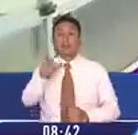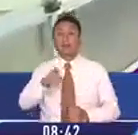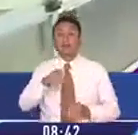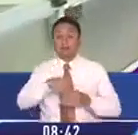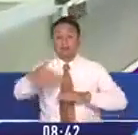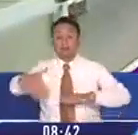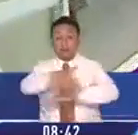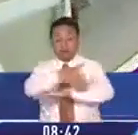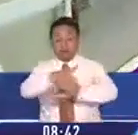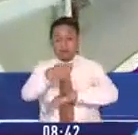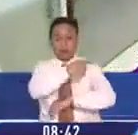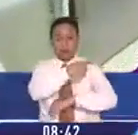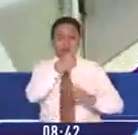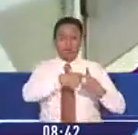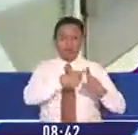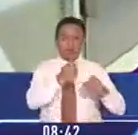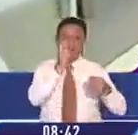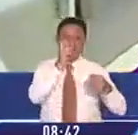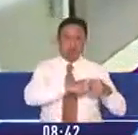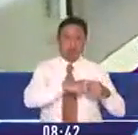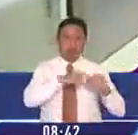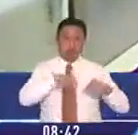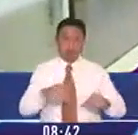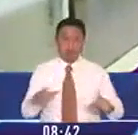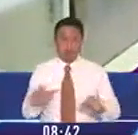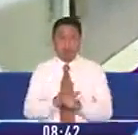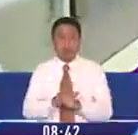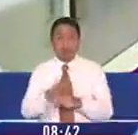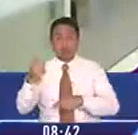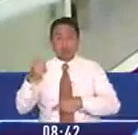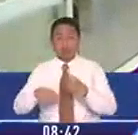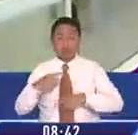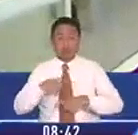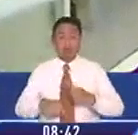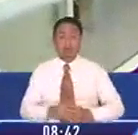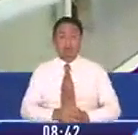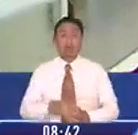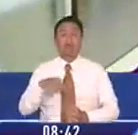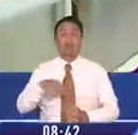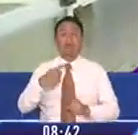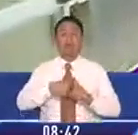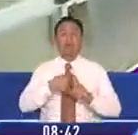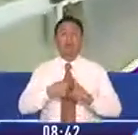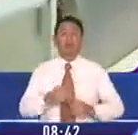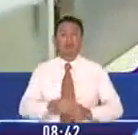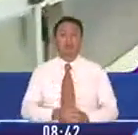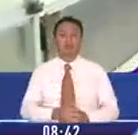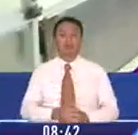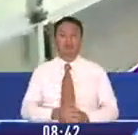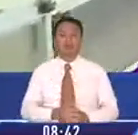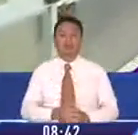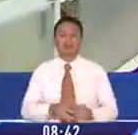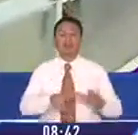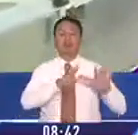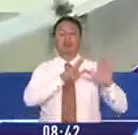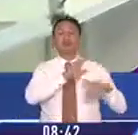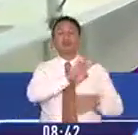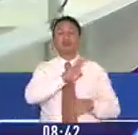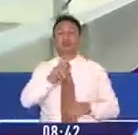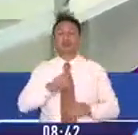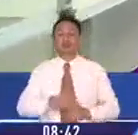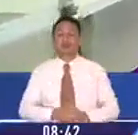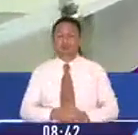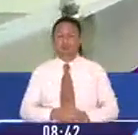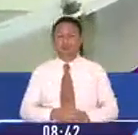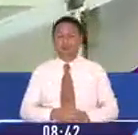comerciantes informales para que puedan ocupar algunos puestos que están vacíos acá en los mercados. Cuando son las